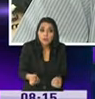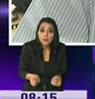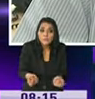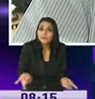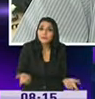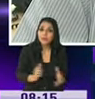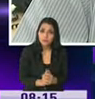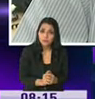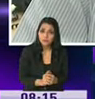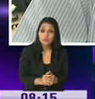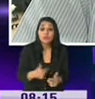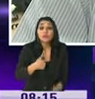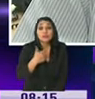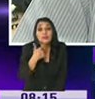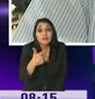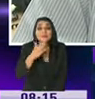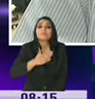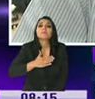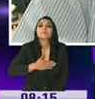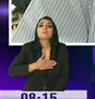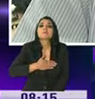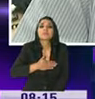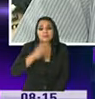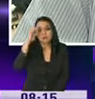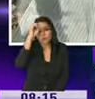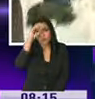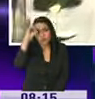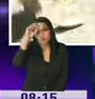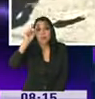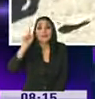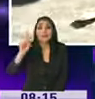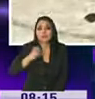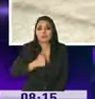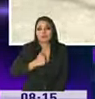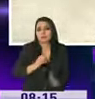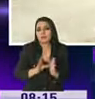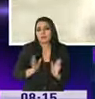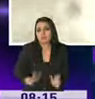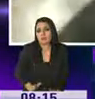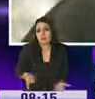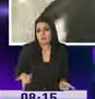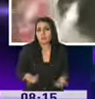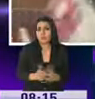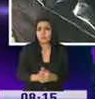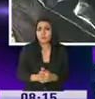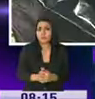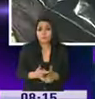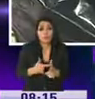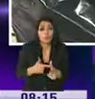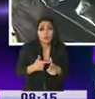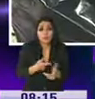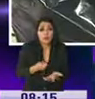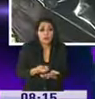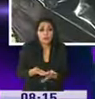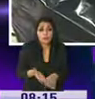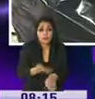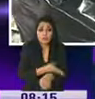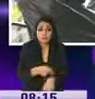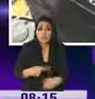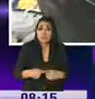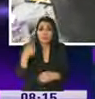yo, nada más, como un ciudadano que piense en voz alta, ¿por qué no se hacen medidas urgentes? Se declara a Quito